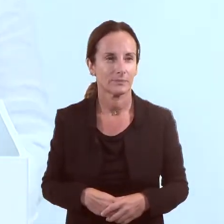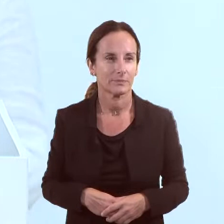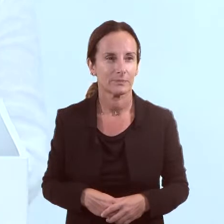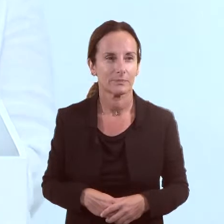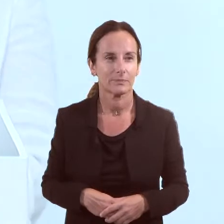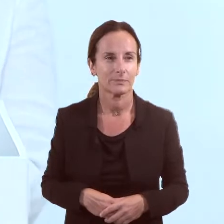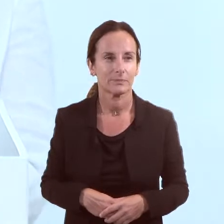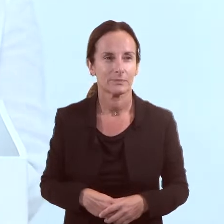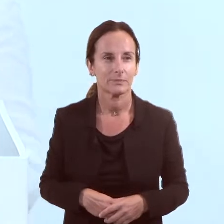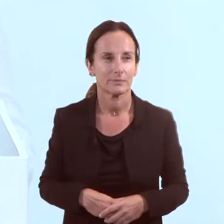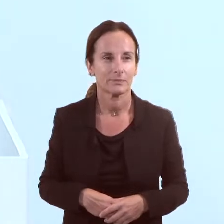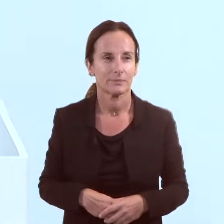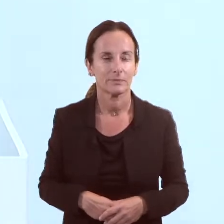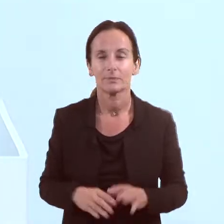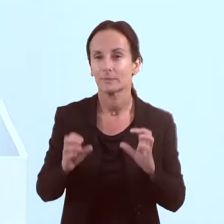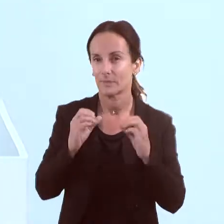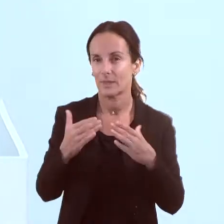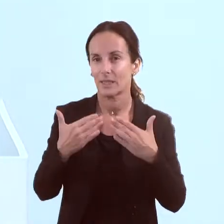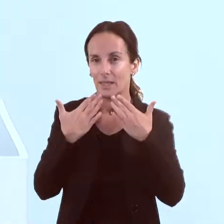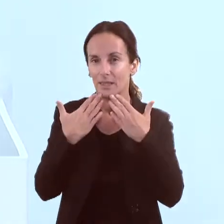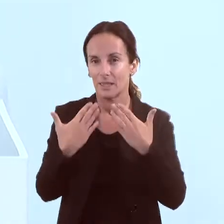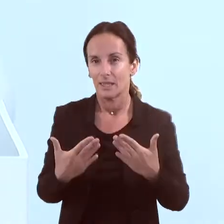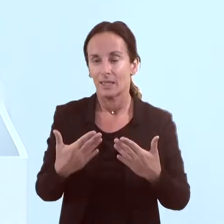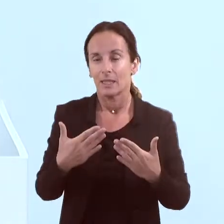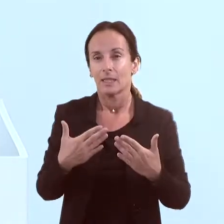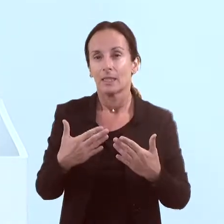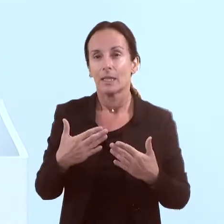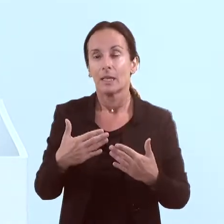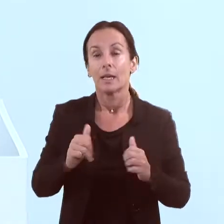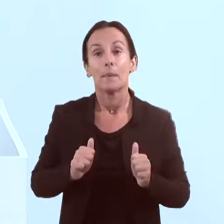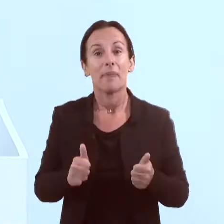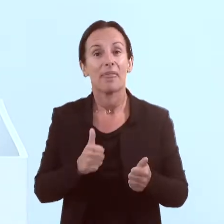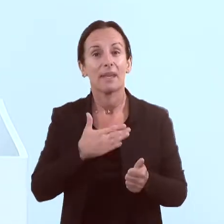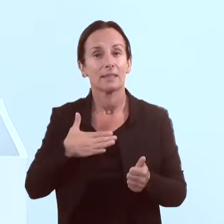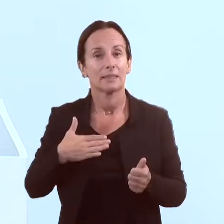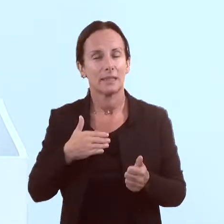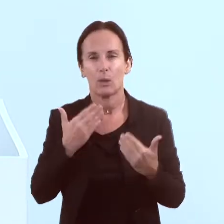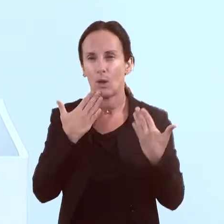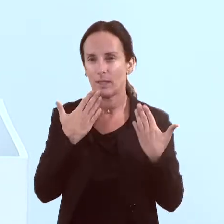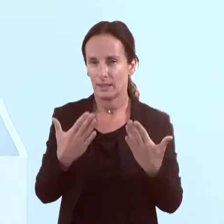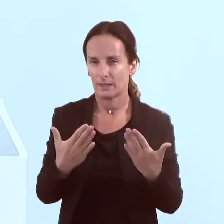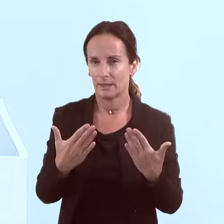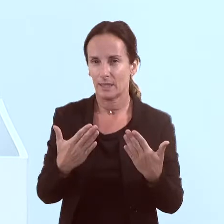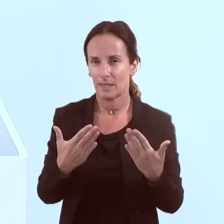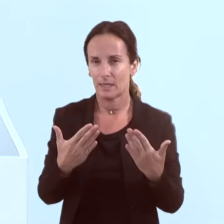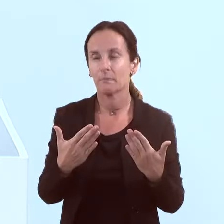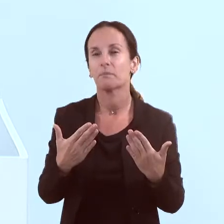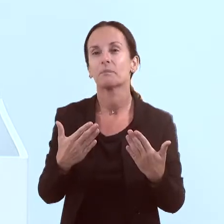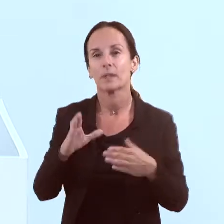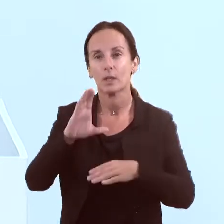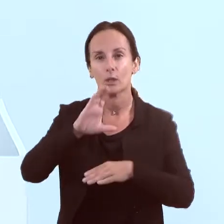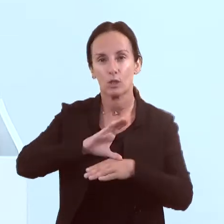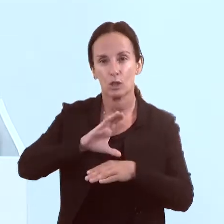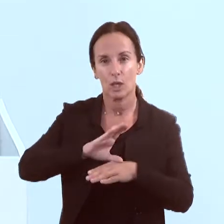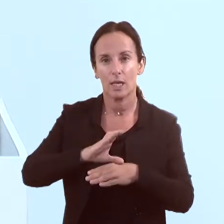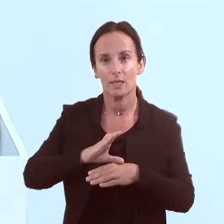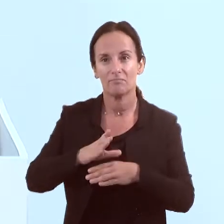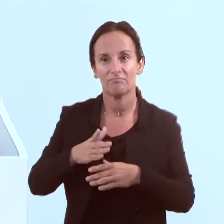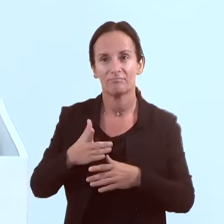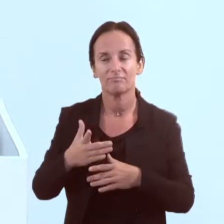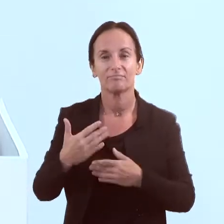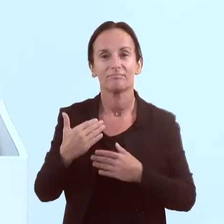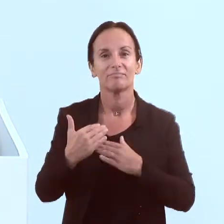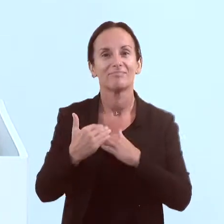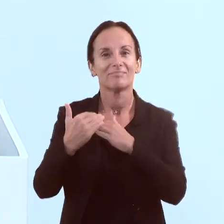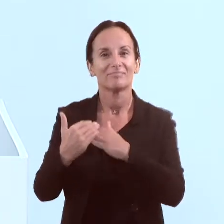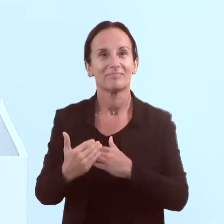Bueno, pues gracias y quiero empezar primero agradeciendo efectivamente al Consell que nos haya recibido también en este